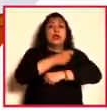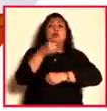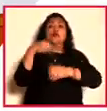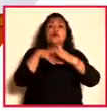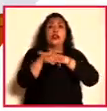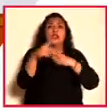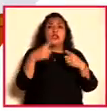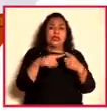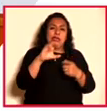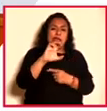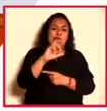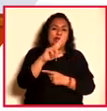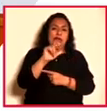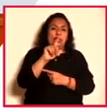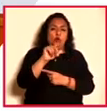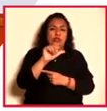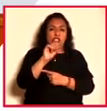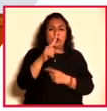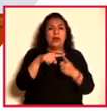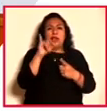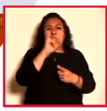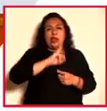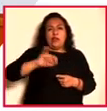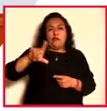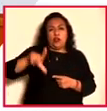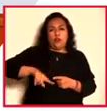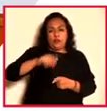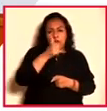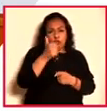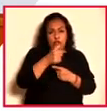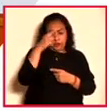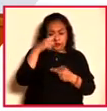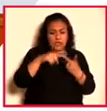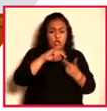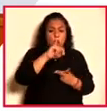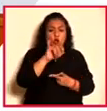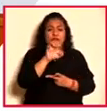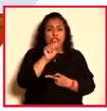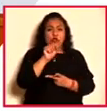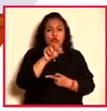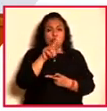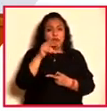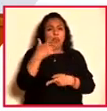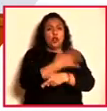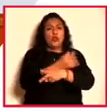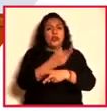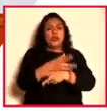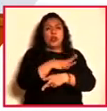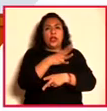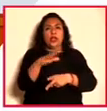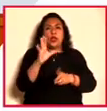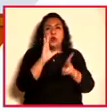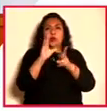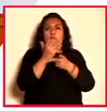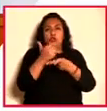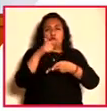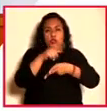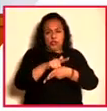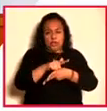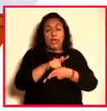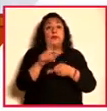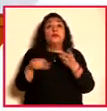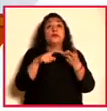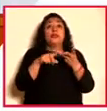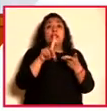Claudia Sheinbaum, jefa de gobierno de la Ciudad de México, Jesús Ramírez, coordinador general de comunicación social y vocero de la presidencia, y